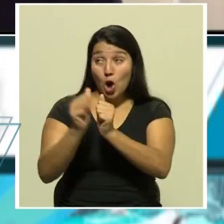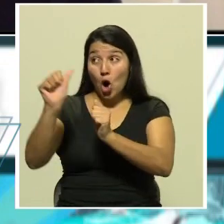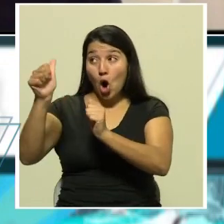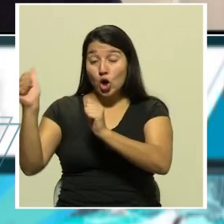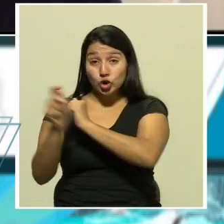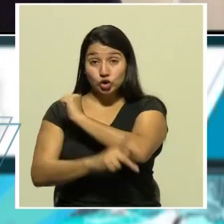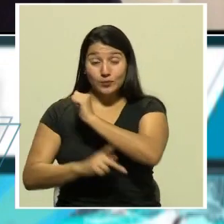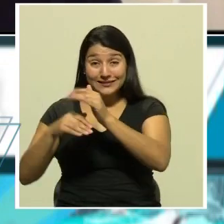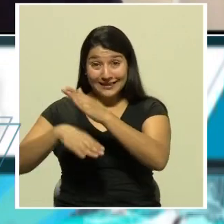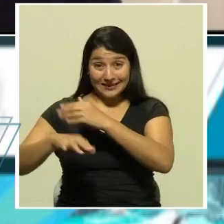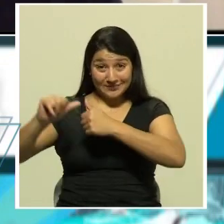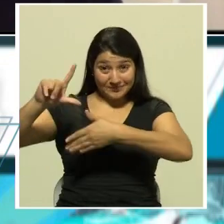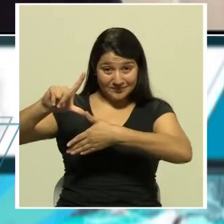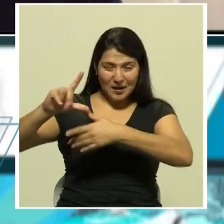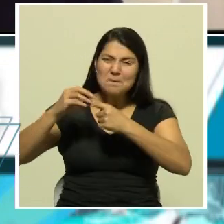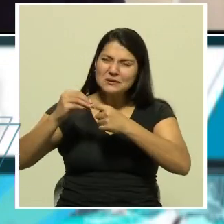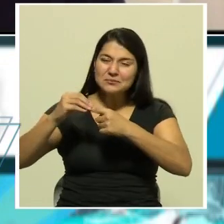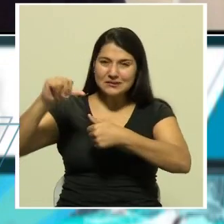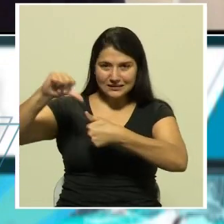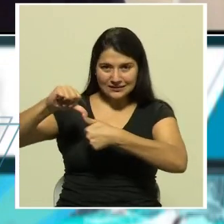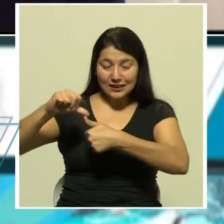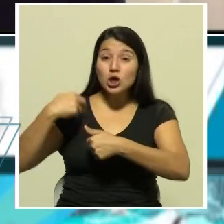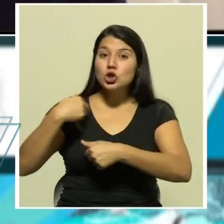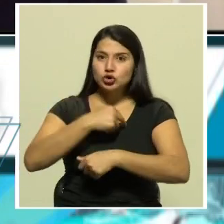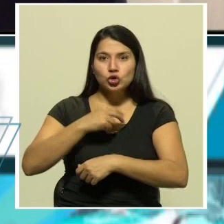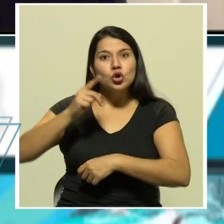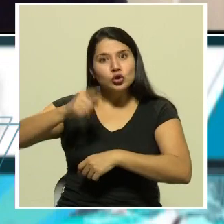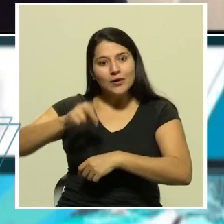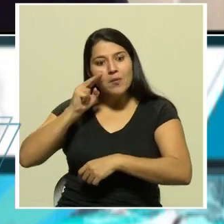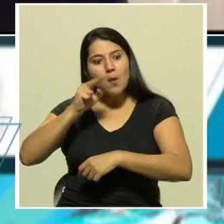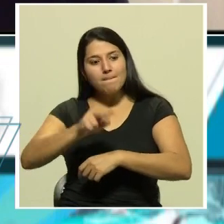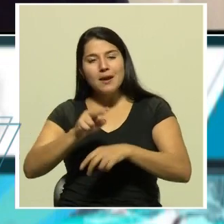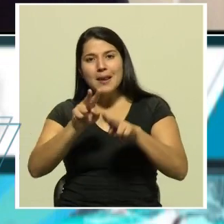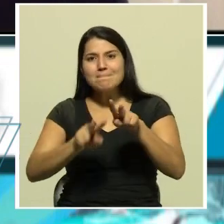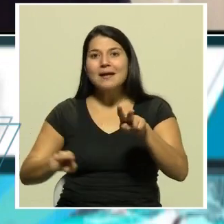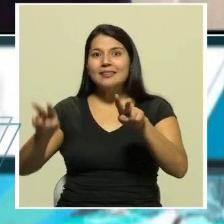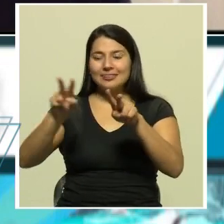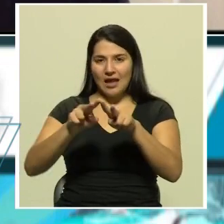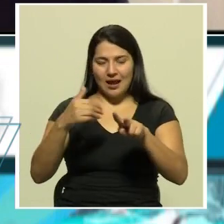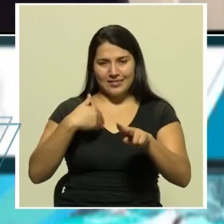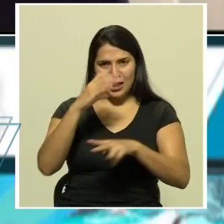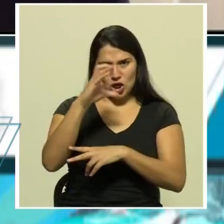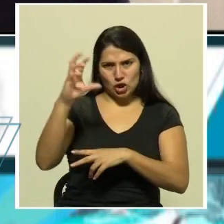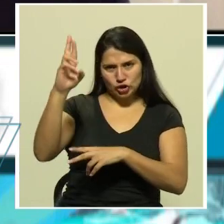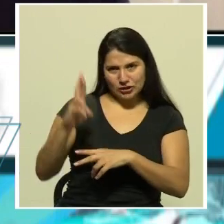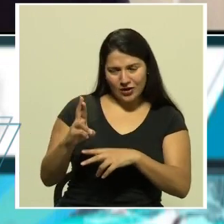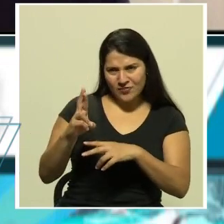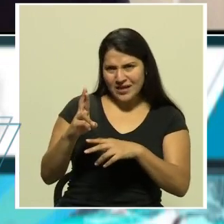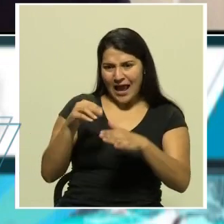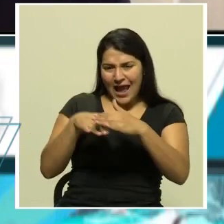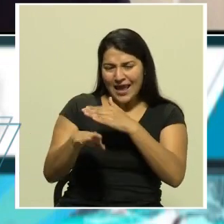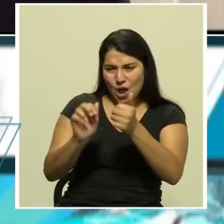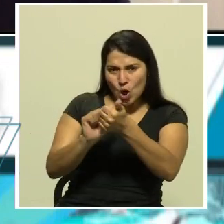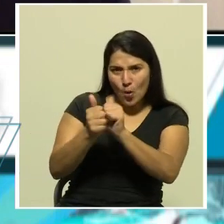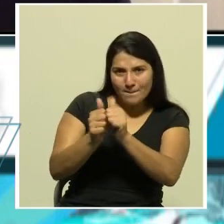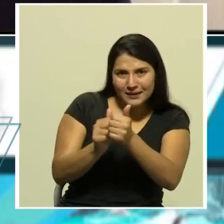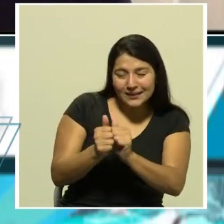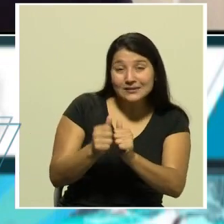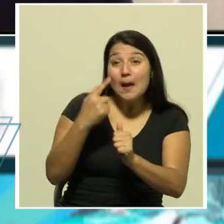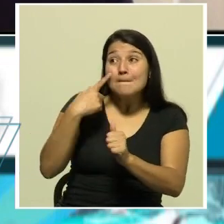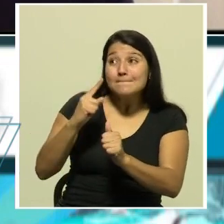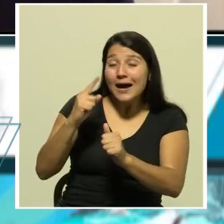particularmente centroamericanos, que también debemos considerar como una ventaja competitiva en el ámbito de la atracción de fondos de